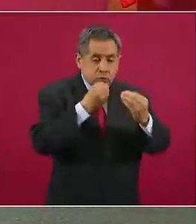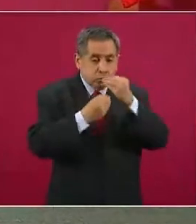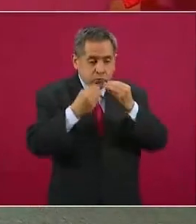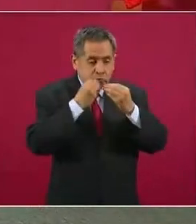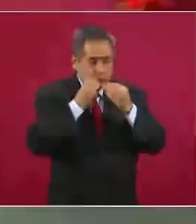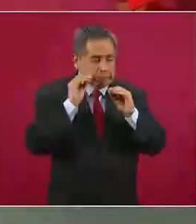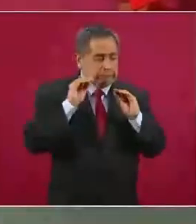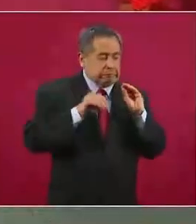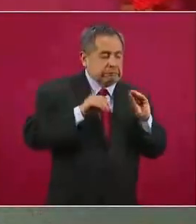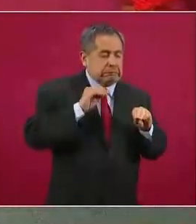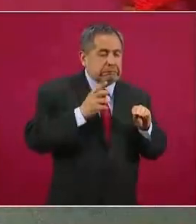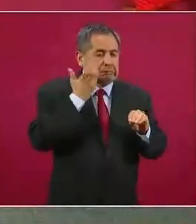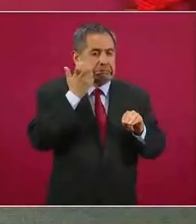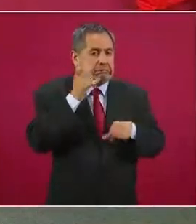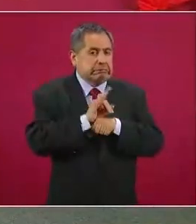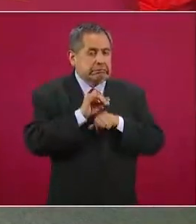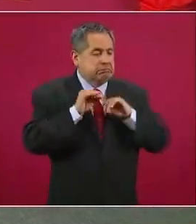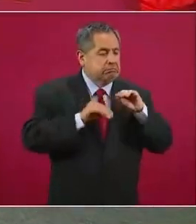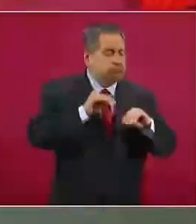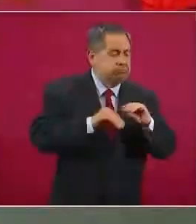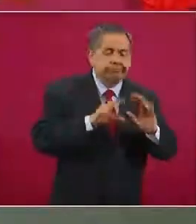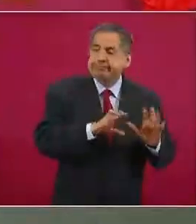provocar un daño.